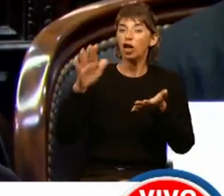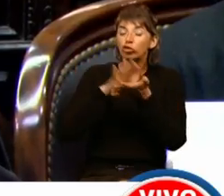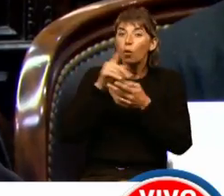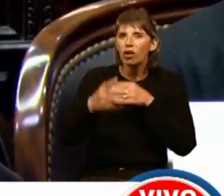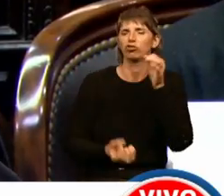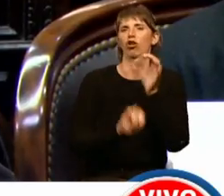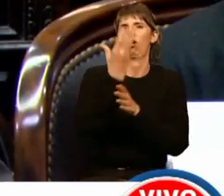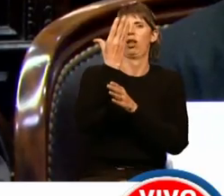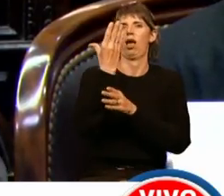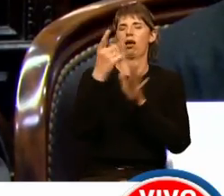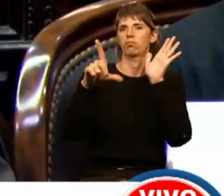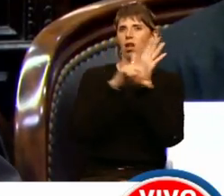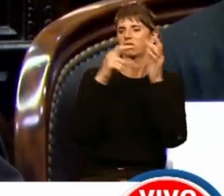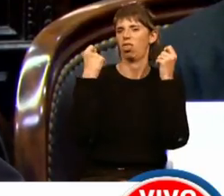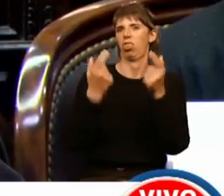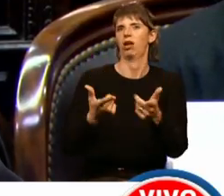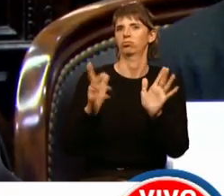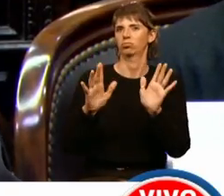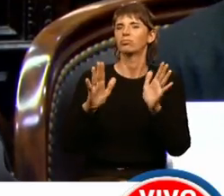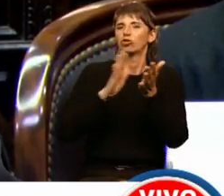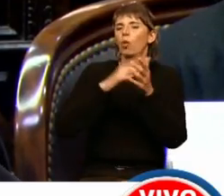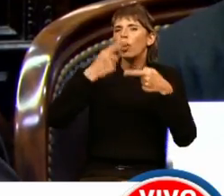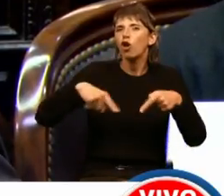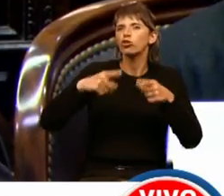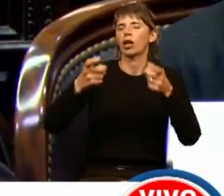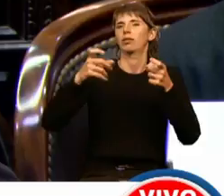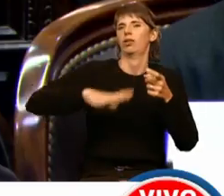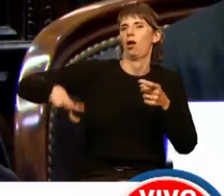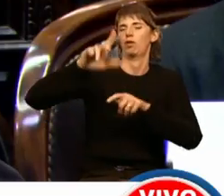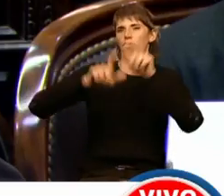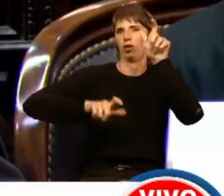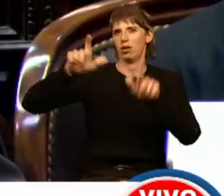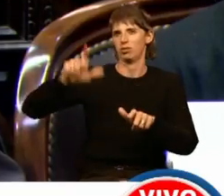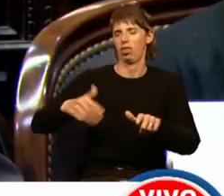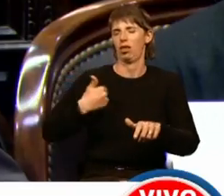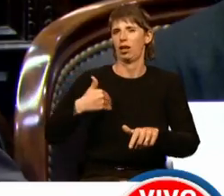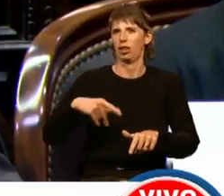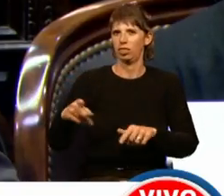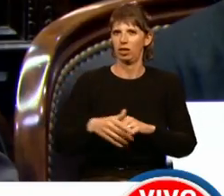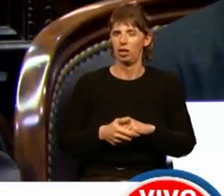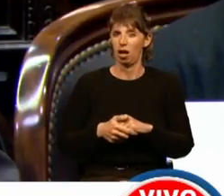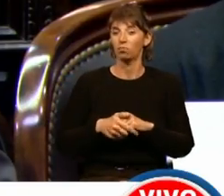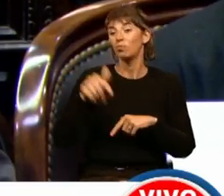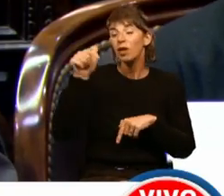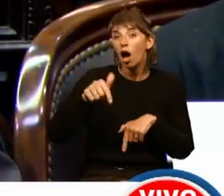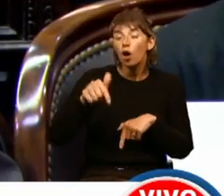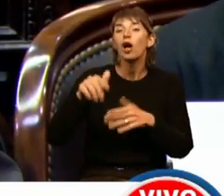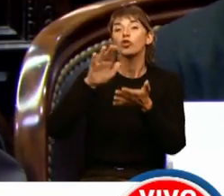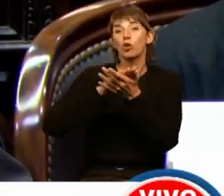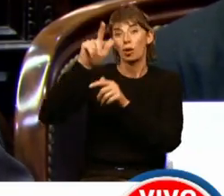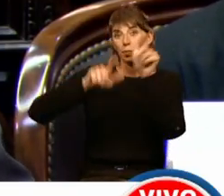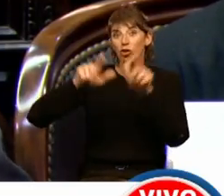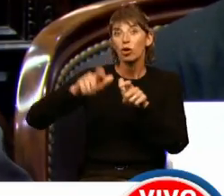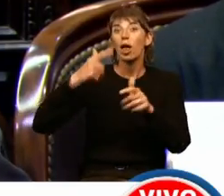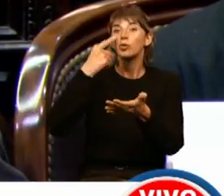problemáticas de todo nuestro pueblo de todos los argentinos y argentinas en este caso de los que viven en las zonas más frías